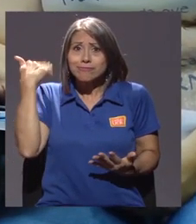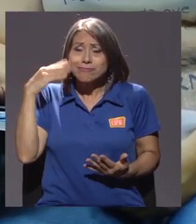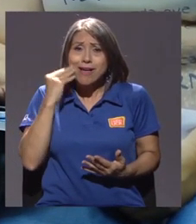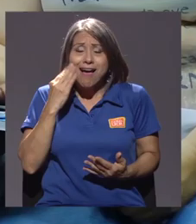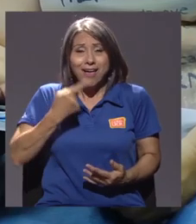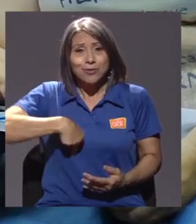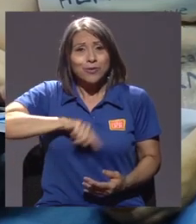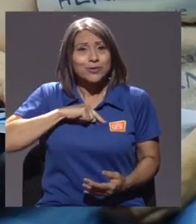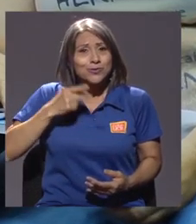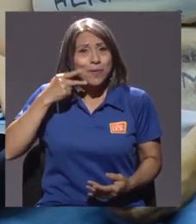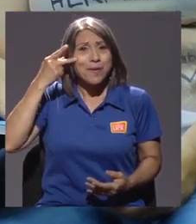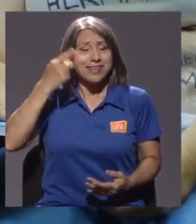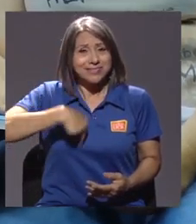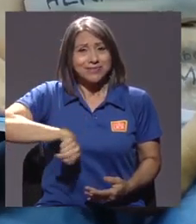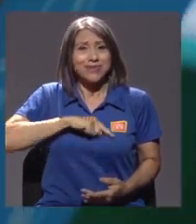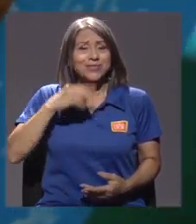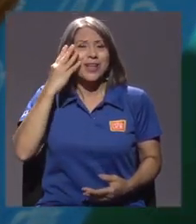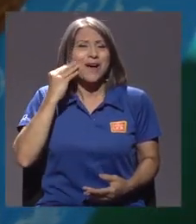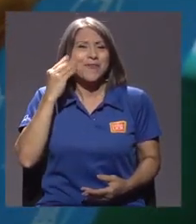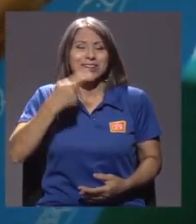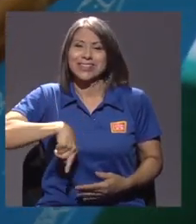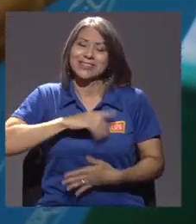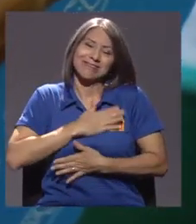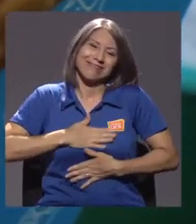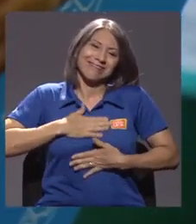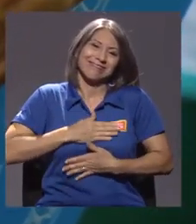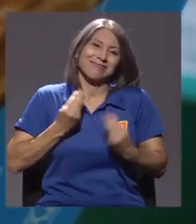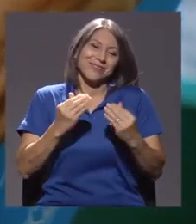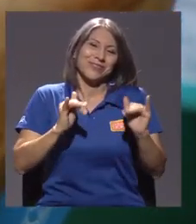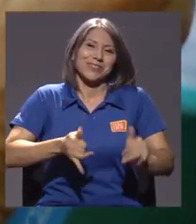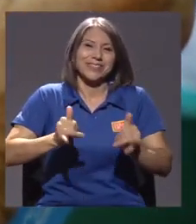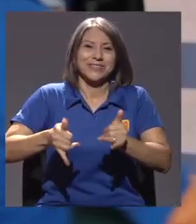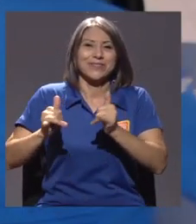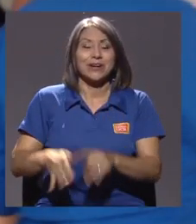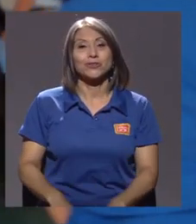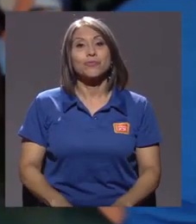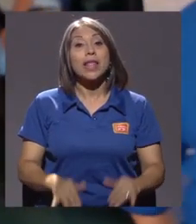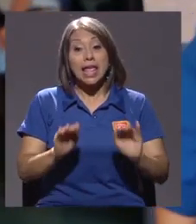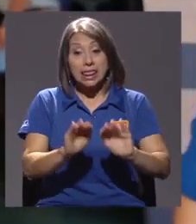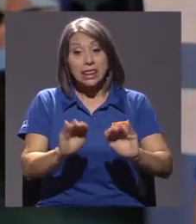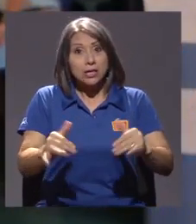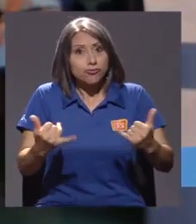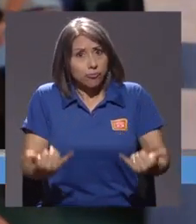nuestros papás y nuestros abuelos, que nos divertíamos mucho con esos juegos. Los niños de hoy en día